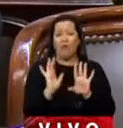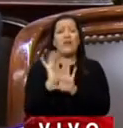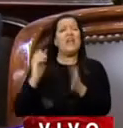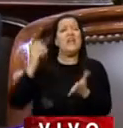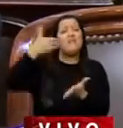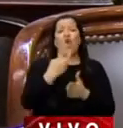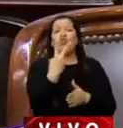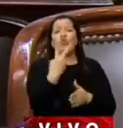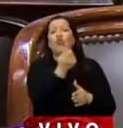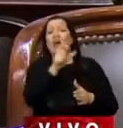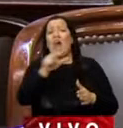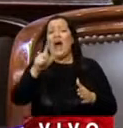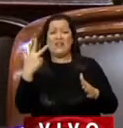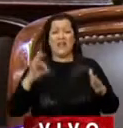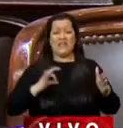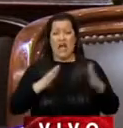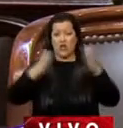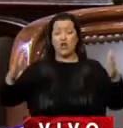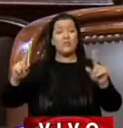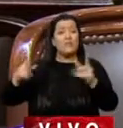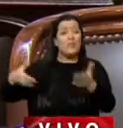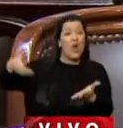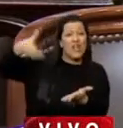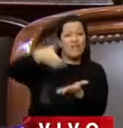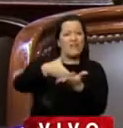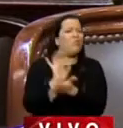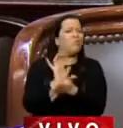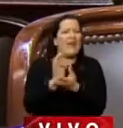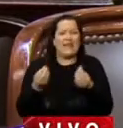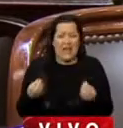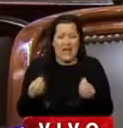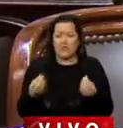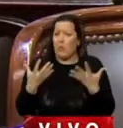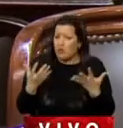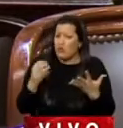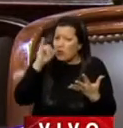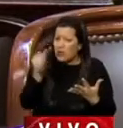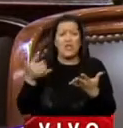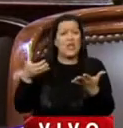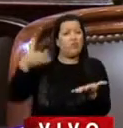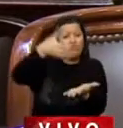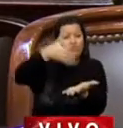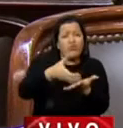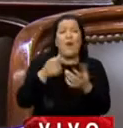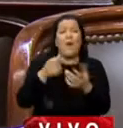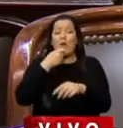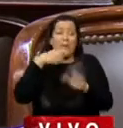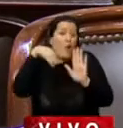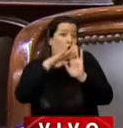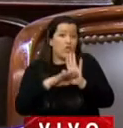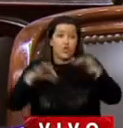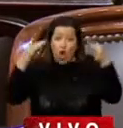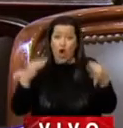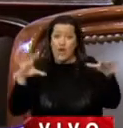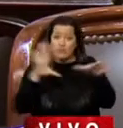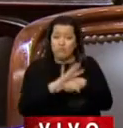de 2 a 3 años. Esas inversiones significa, por supuesto, que se instalan cuando están las condiciones necesarias y